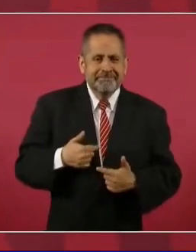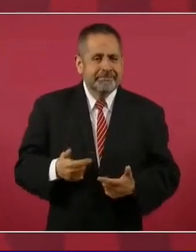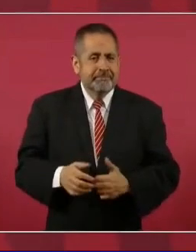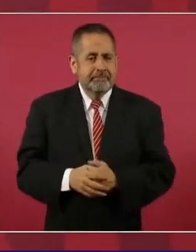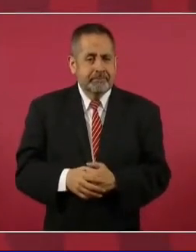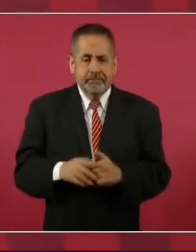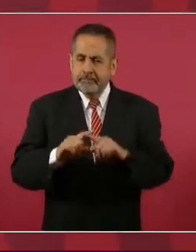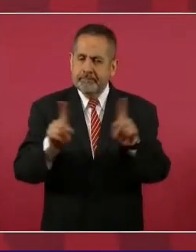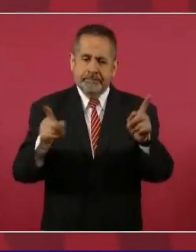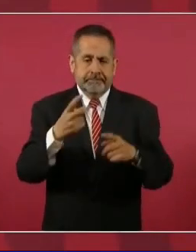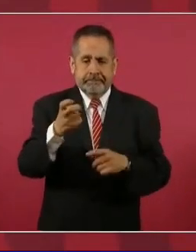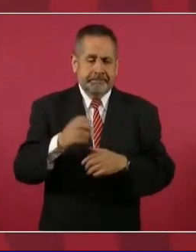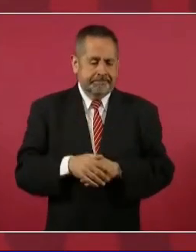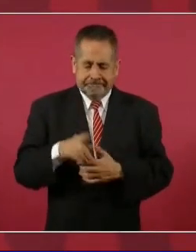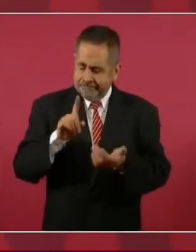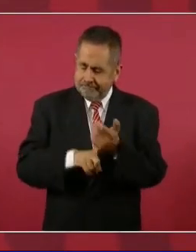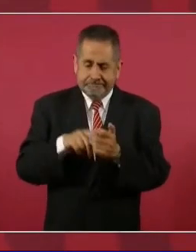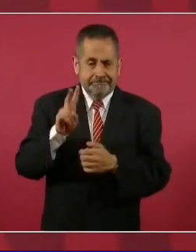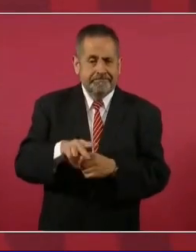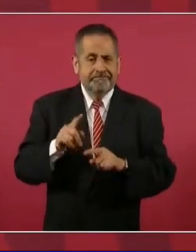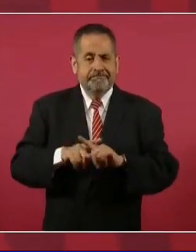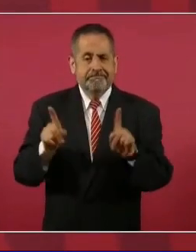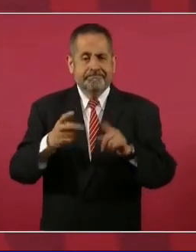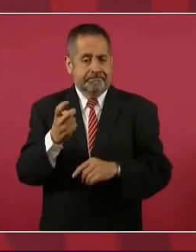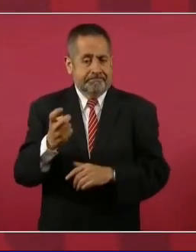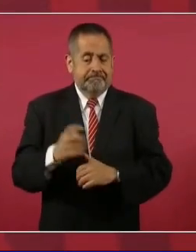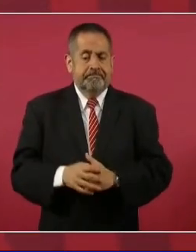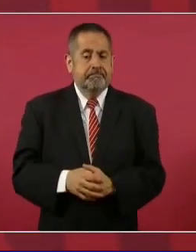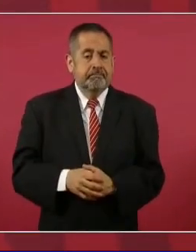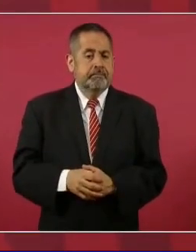Esa es la diferencia de fondo.